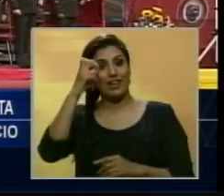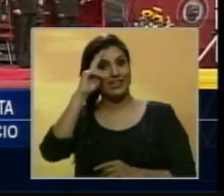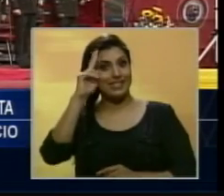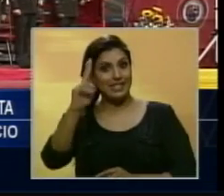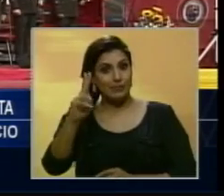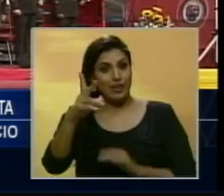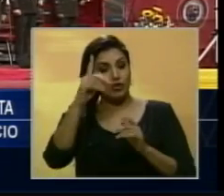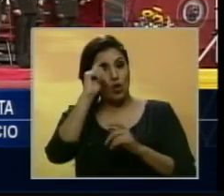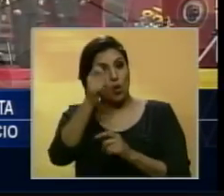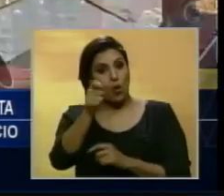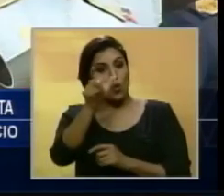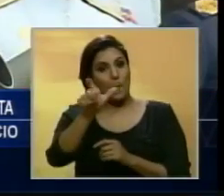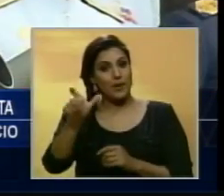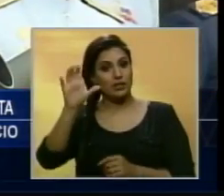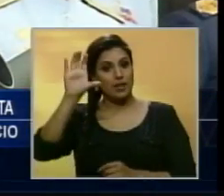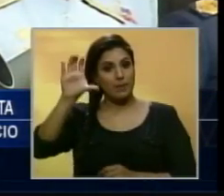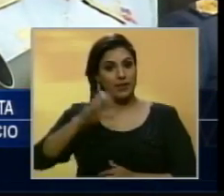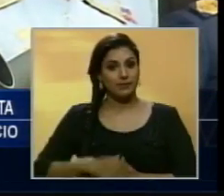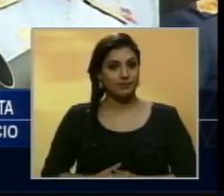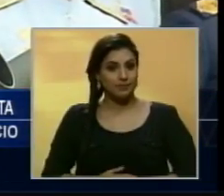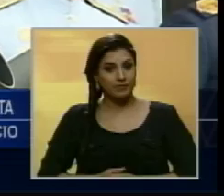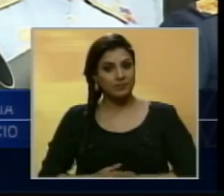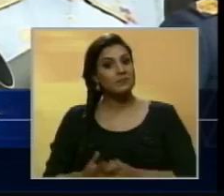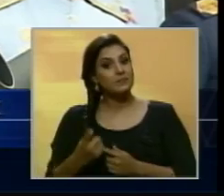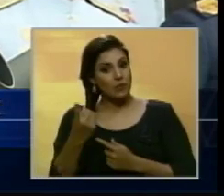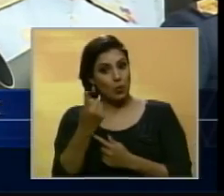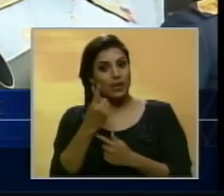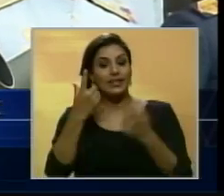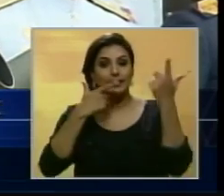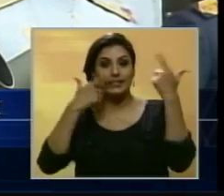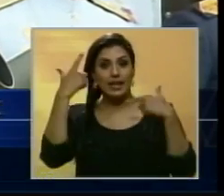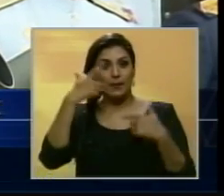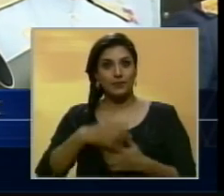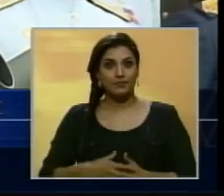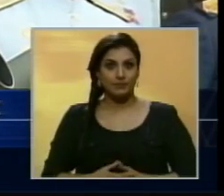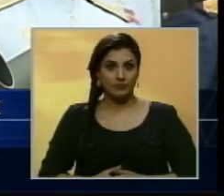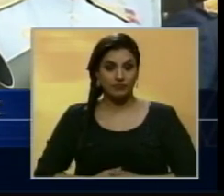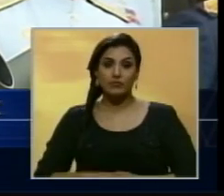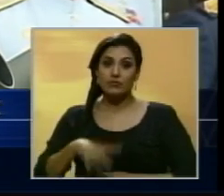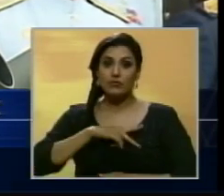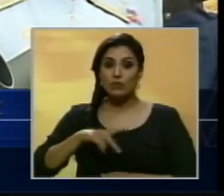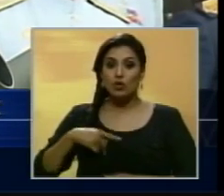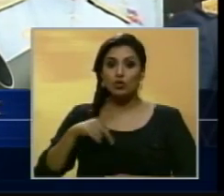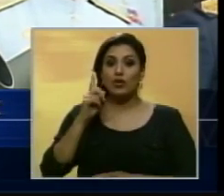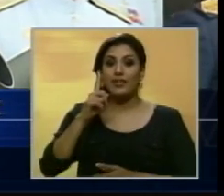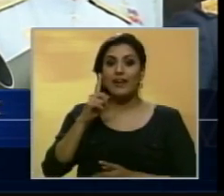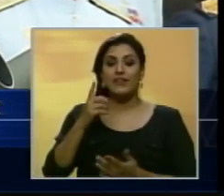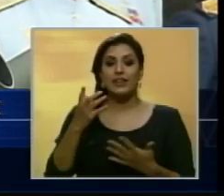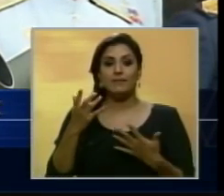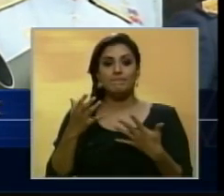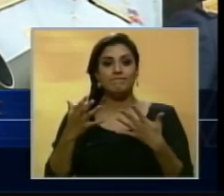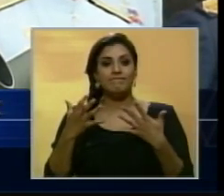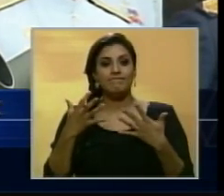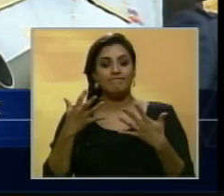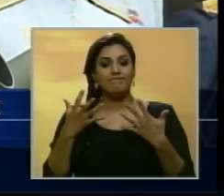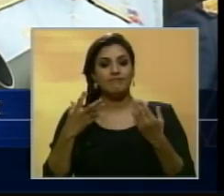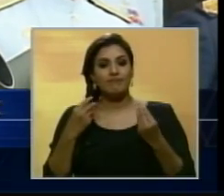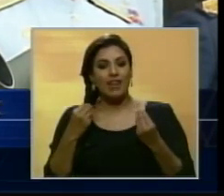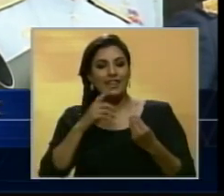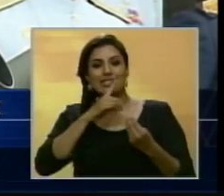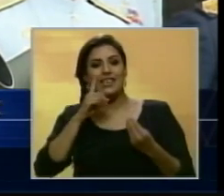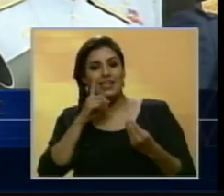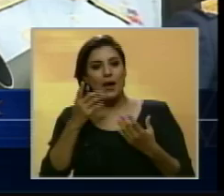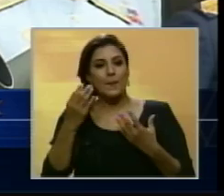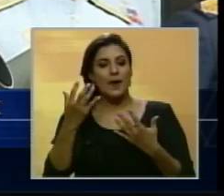respeto y la lealtad a la patria. Decía nuestro comandante Hugo Chávez que nosotros debemos ser, nos